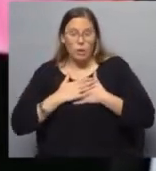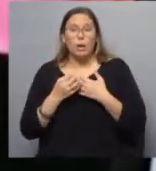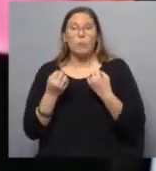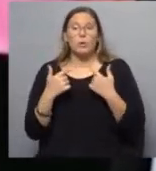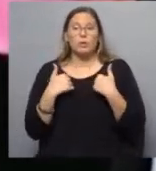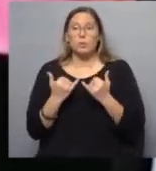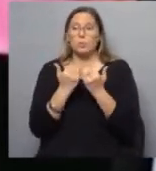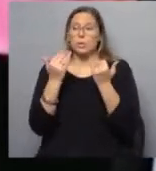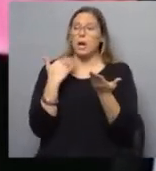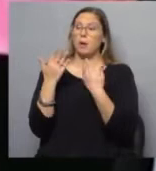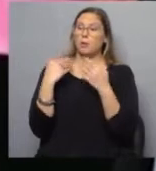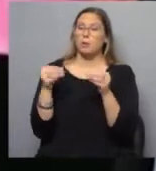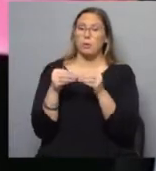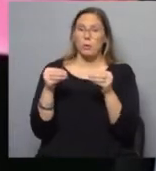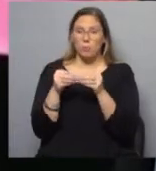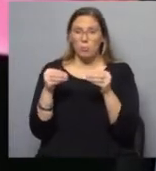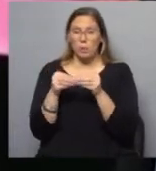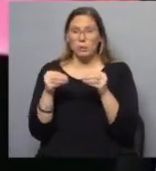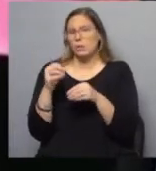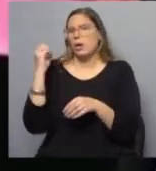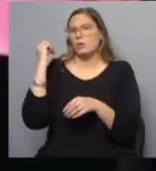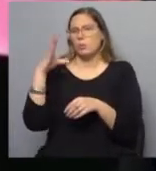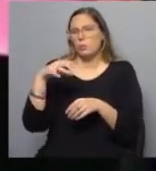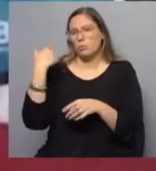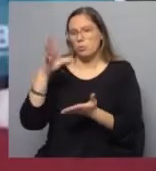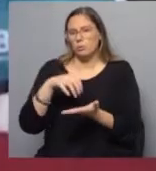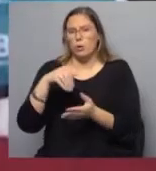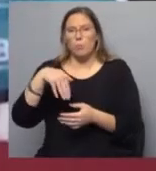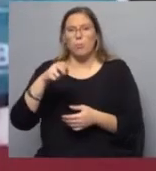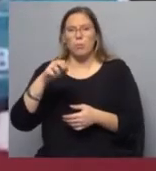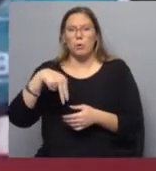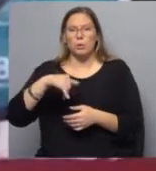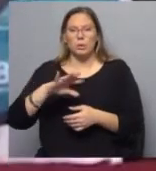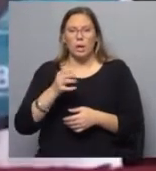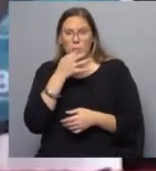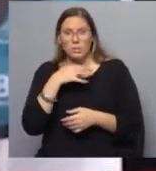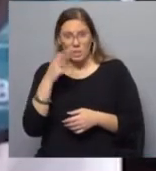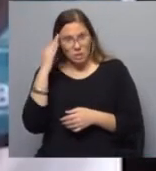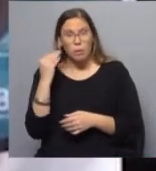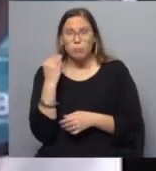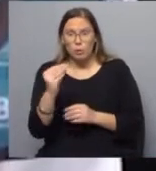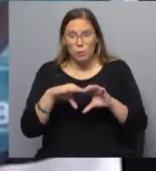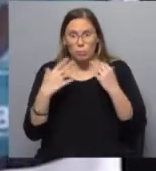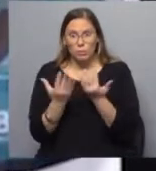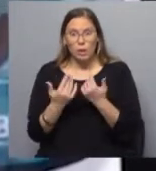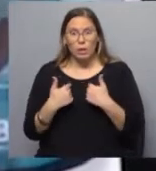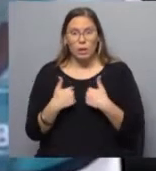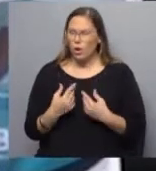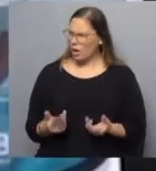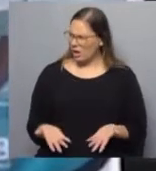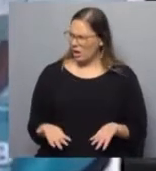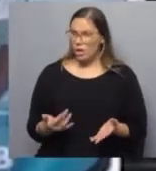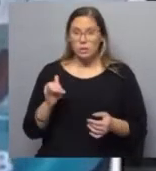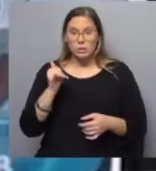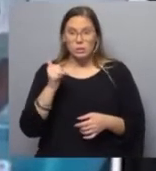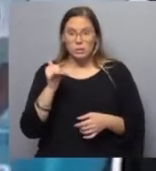estaba un día charlando con una compañera de un club de Ceibo Blanco, Mónica, me dice, ¿sabes, Andrea, que clasificaste para el mundial? Le digo, ¿cómo?